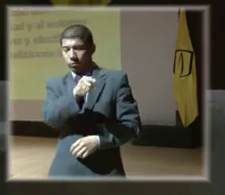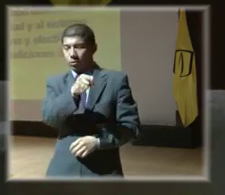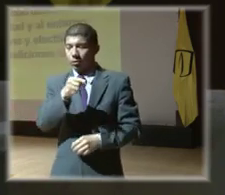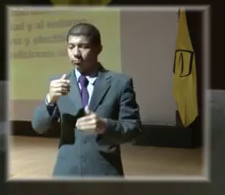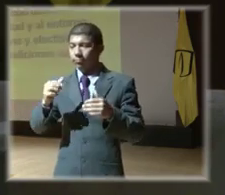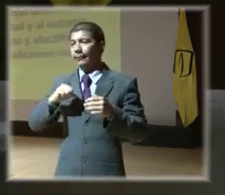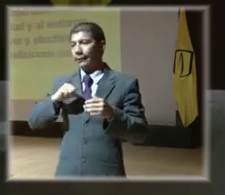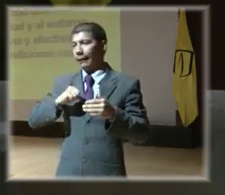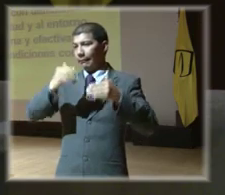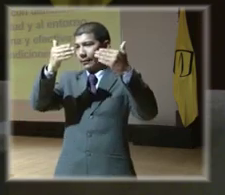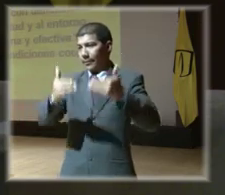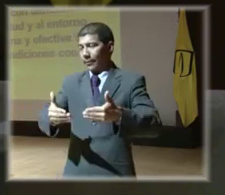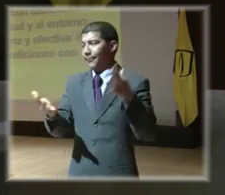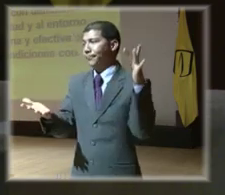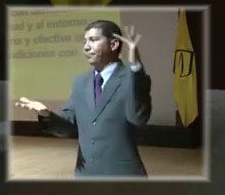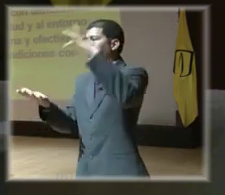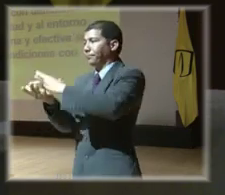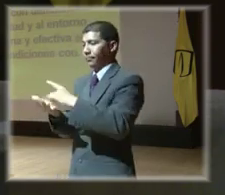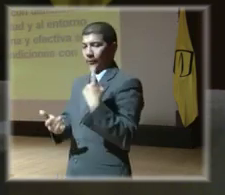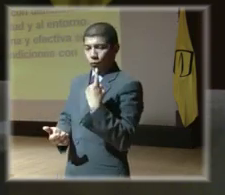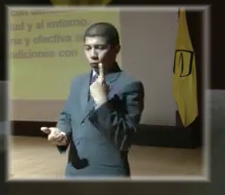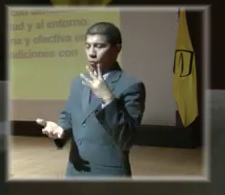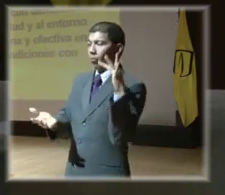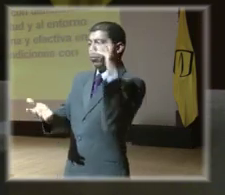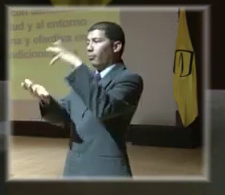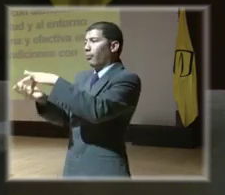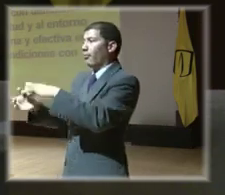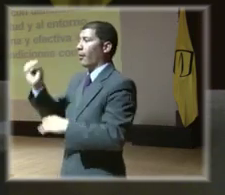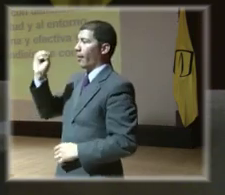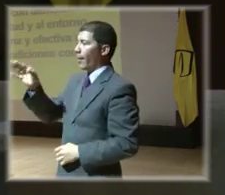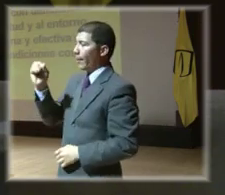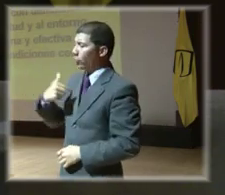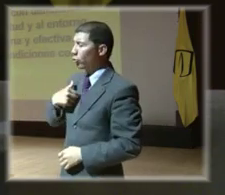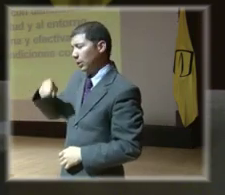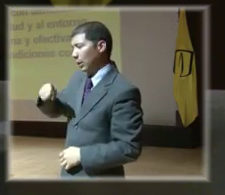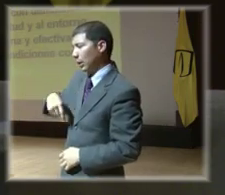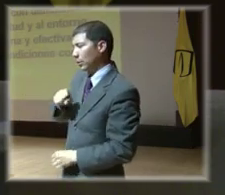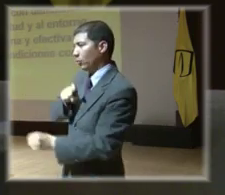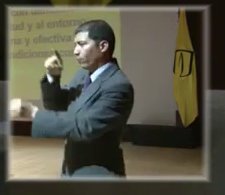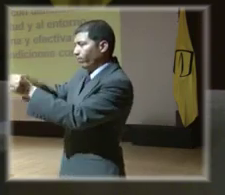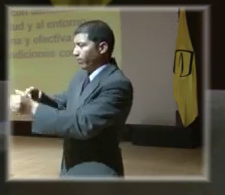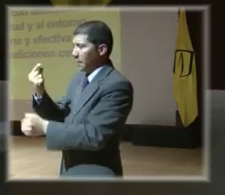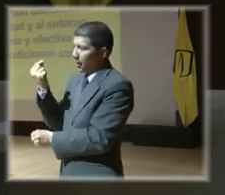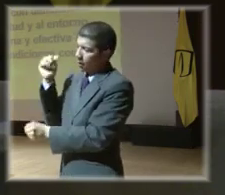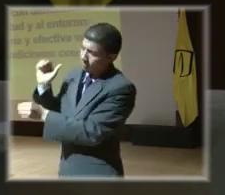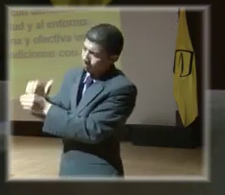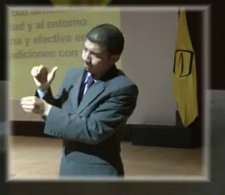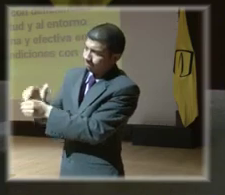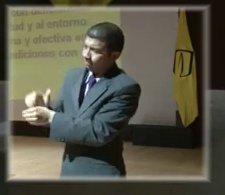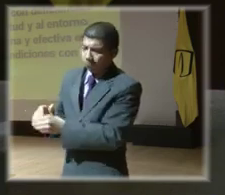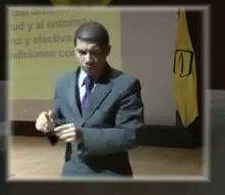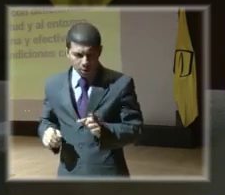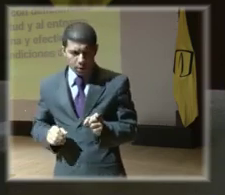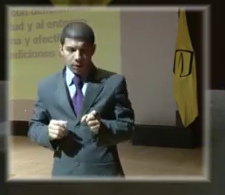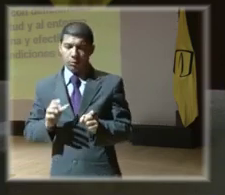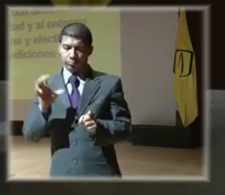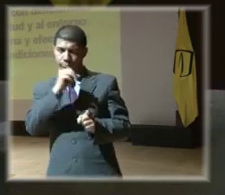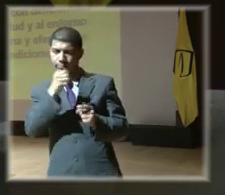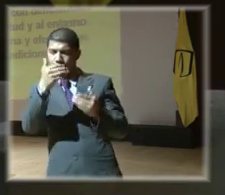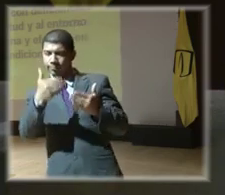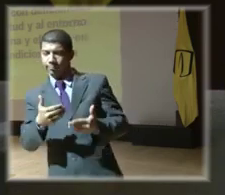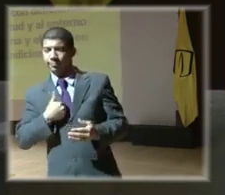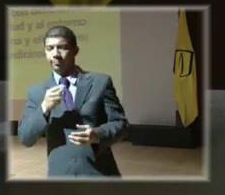por ejemplo. Entonces, lo que están haciendo allí es crear sistemas de apoyo con apoyos naturales, como todos tenemos,